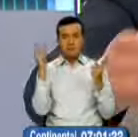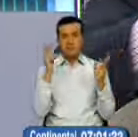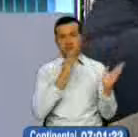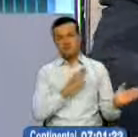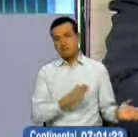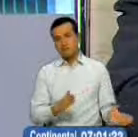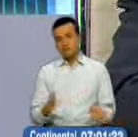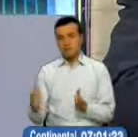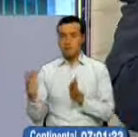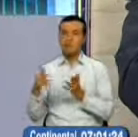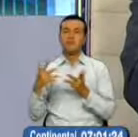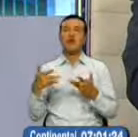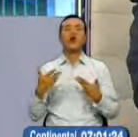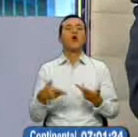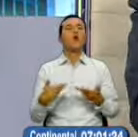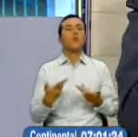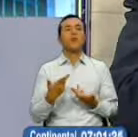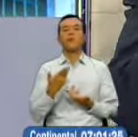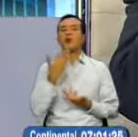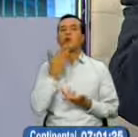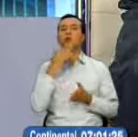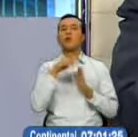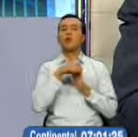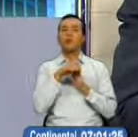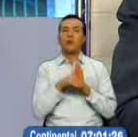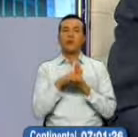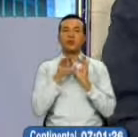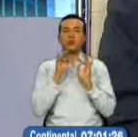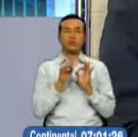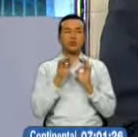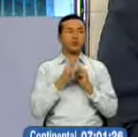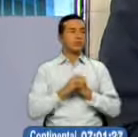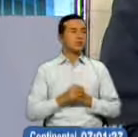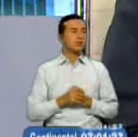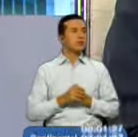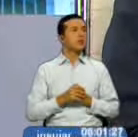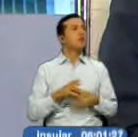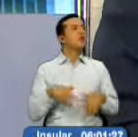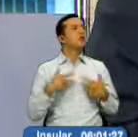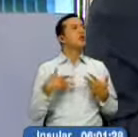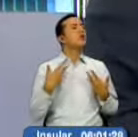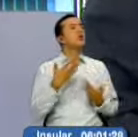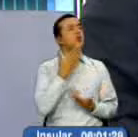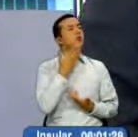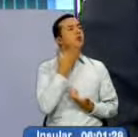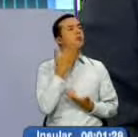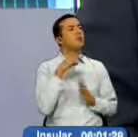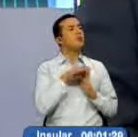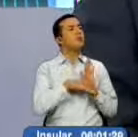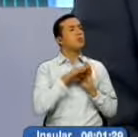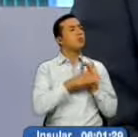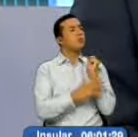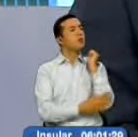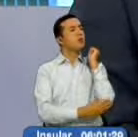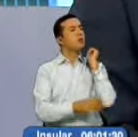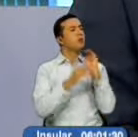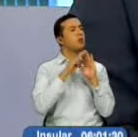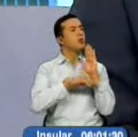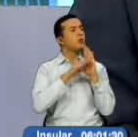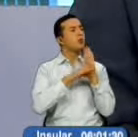pobreza, más no de la reducción de la pobreza como un fin. ¿Cómo poder reducir la pobreza para